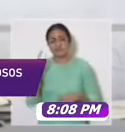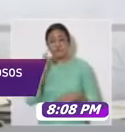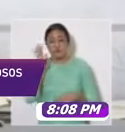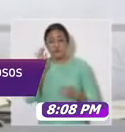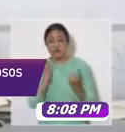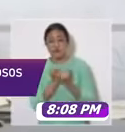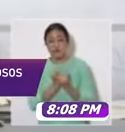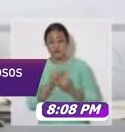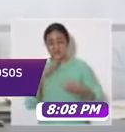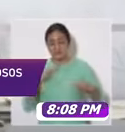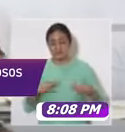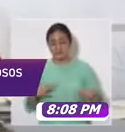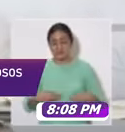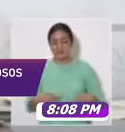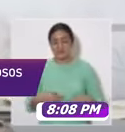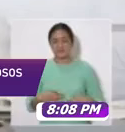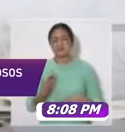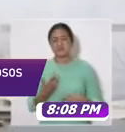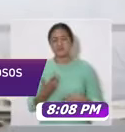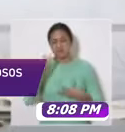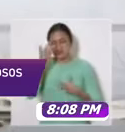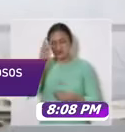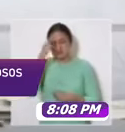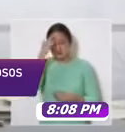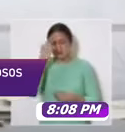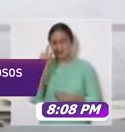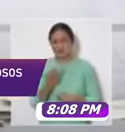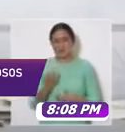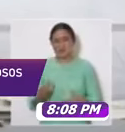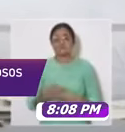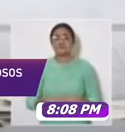viruela símica, o mejor conocida como la